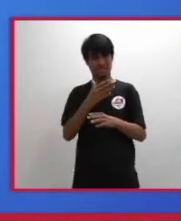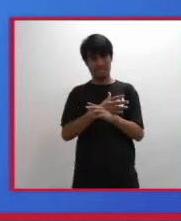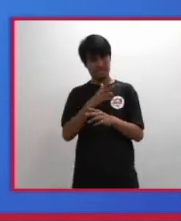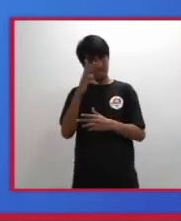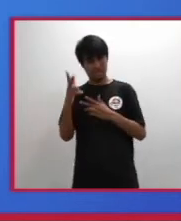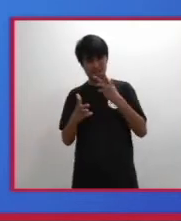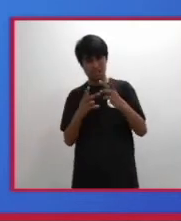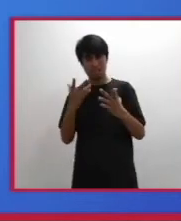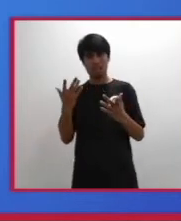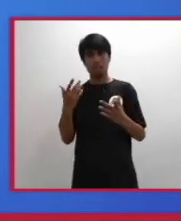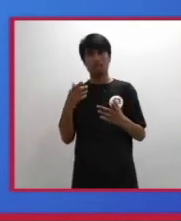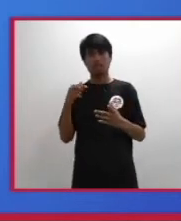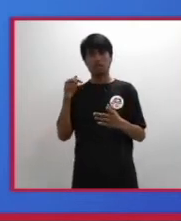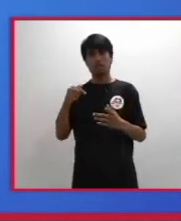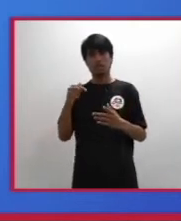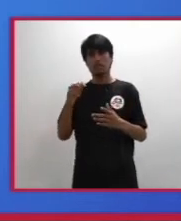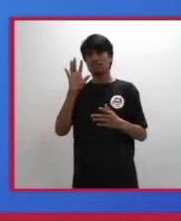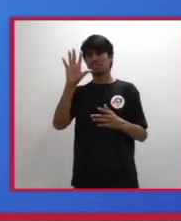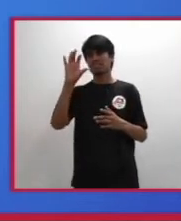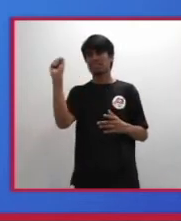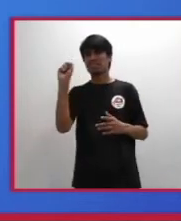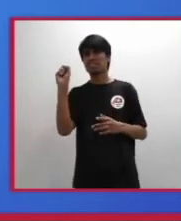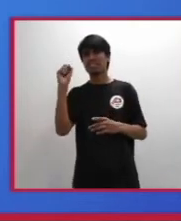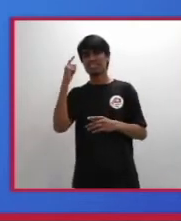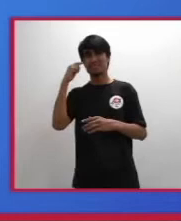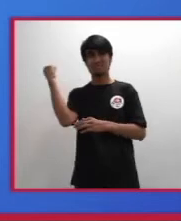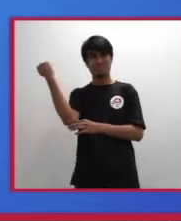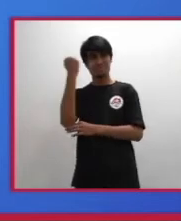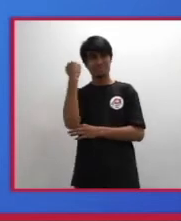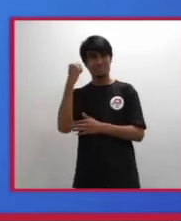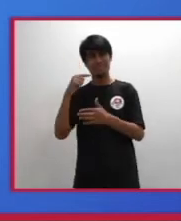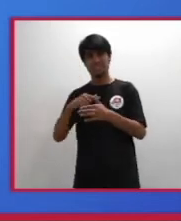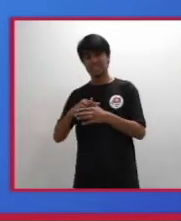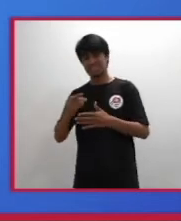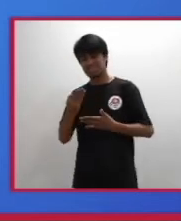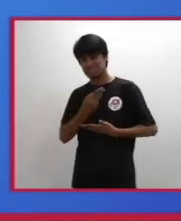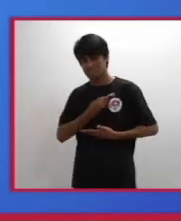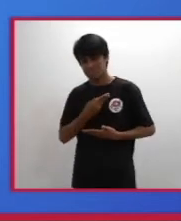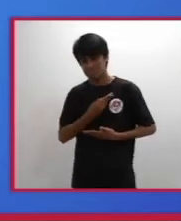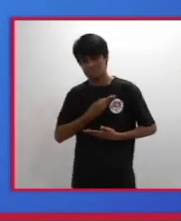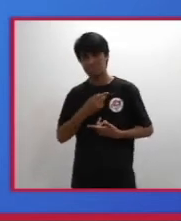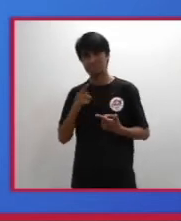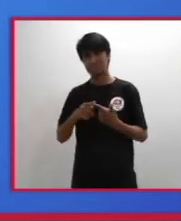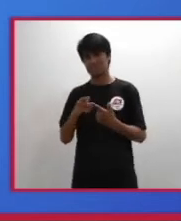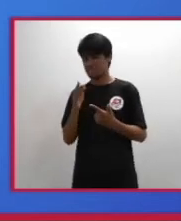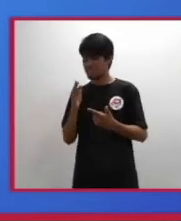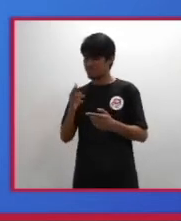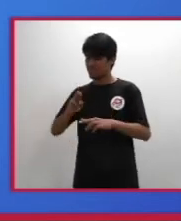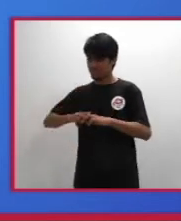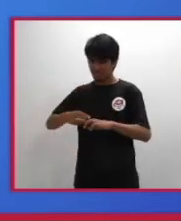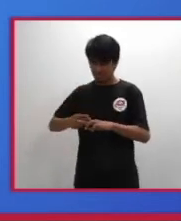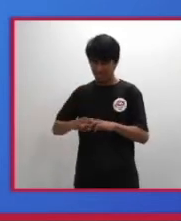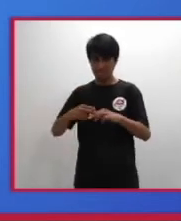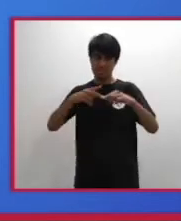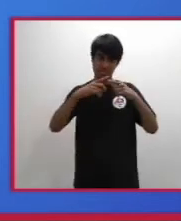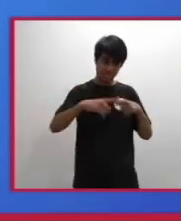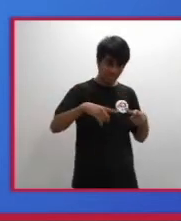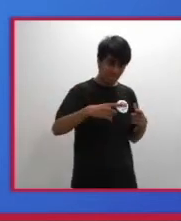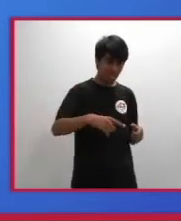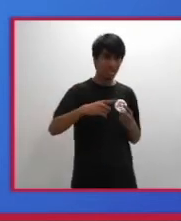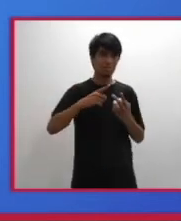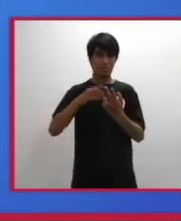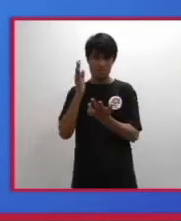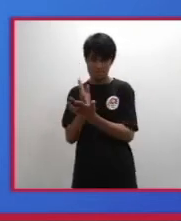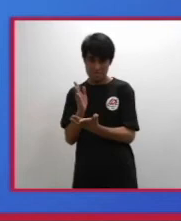tema de las 5D, uno de los puntos principales, es la disciplina, la constancia. El ambiente de